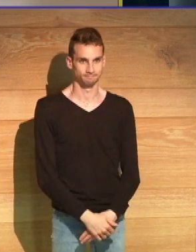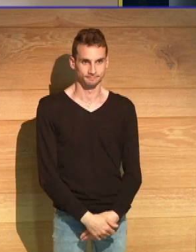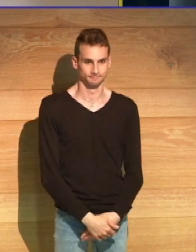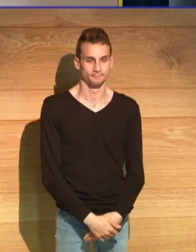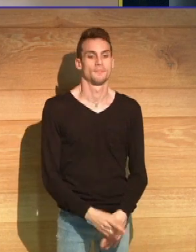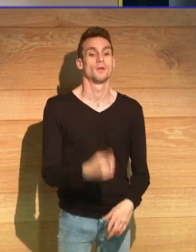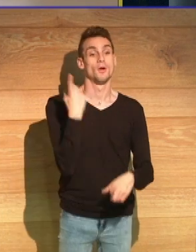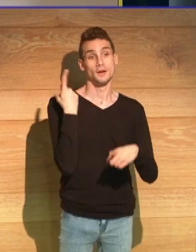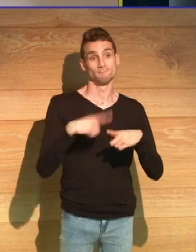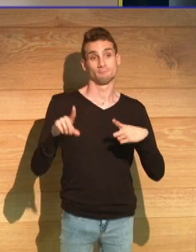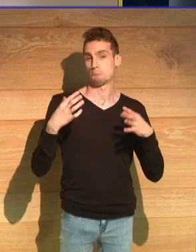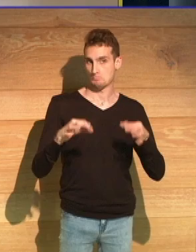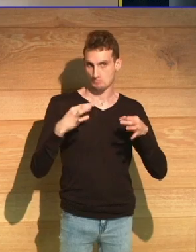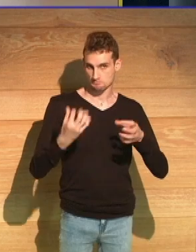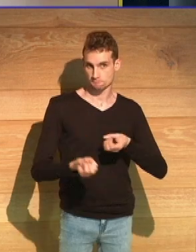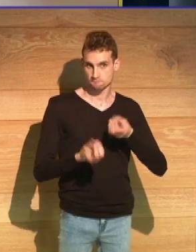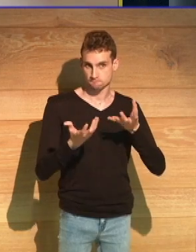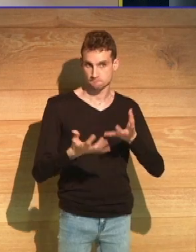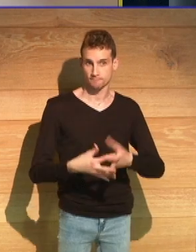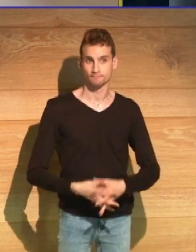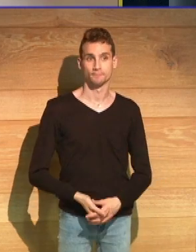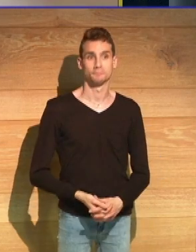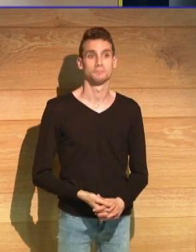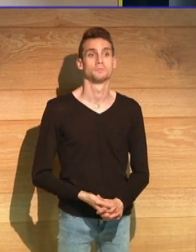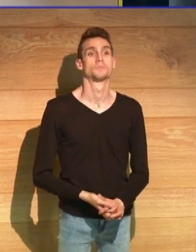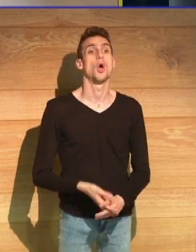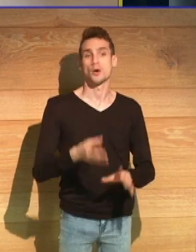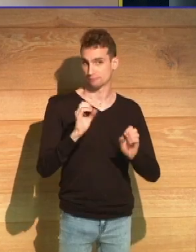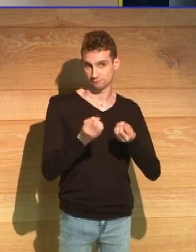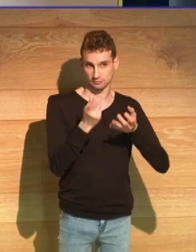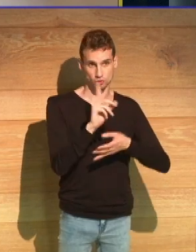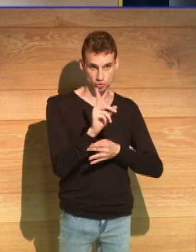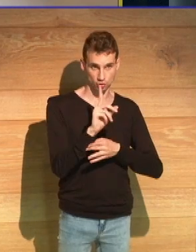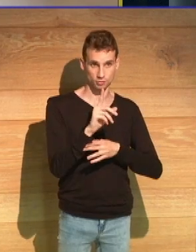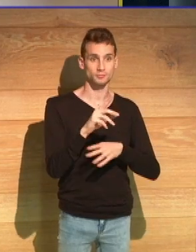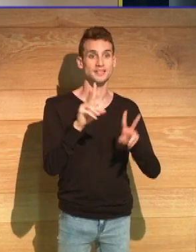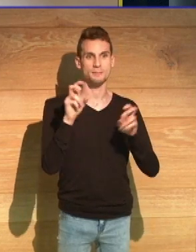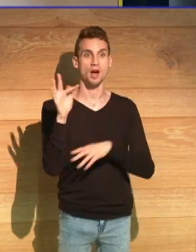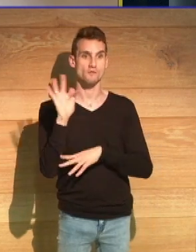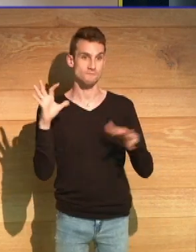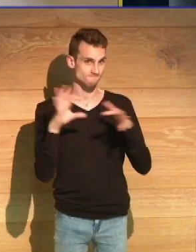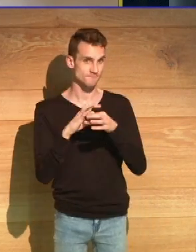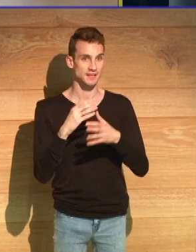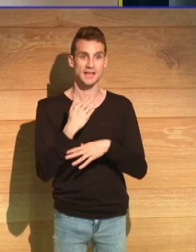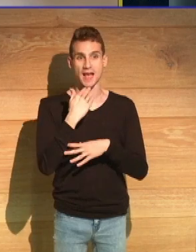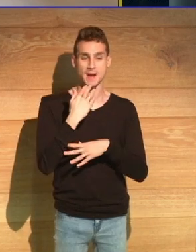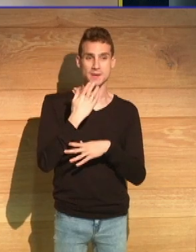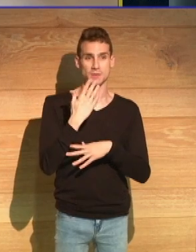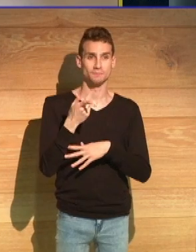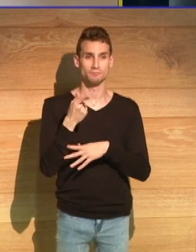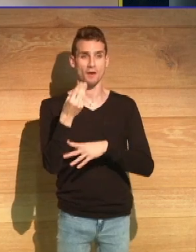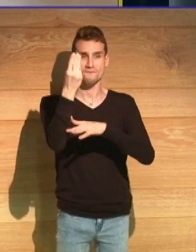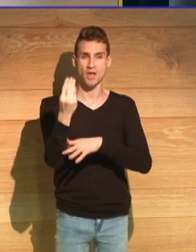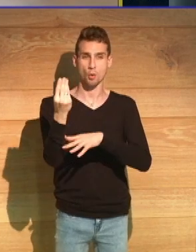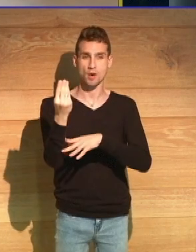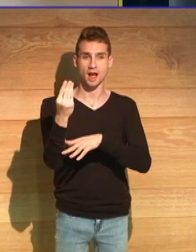Una cosa que se suele hablar o se suele mencionar cuando se habla de Fuller es un poco un cierto arquetipo que representó en el siglo